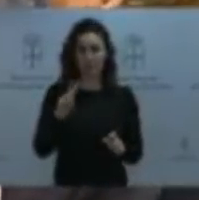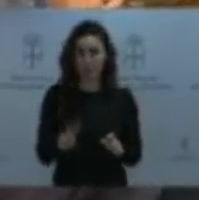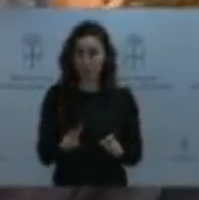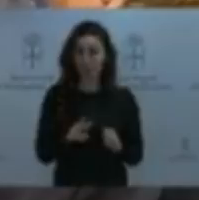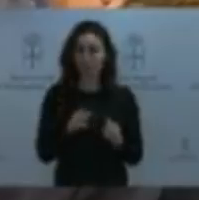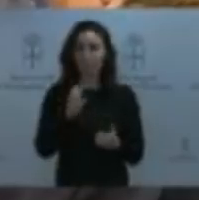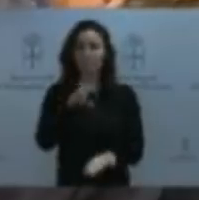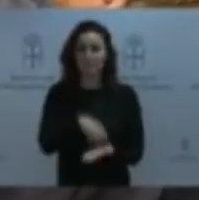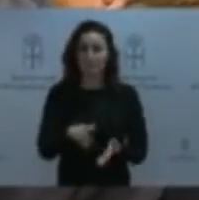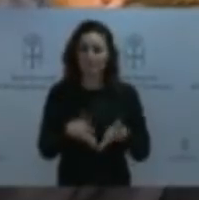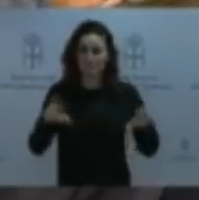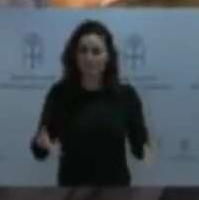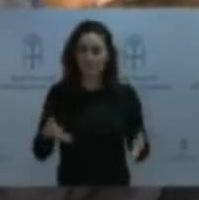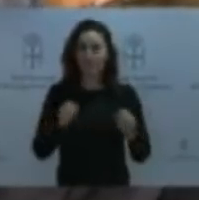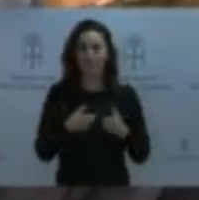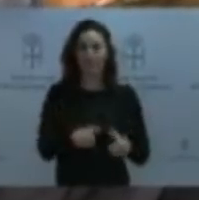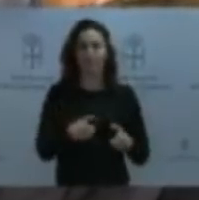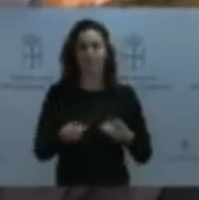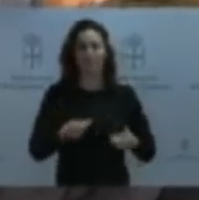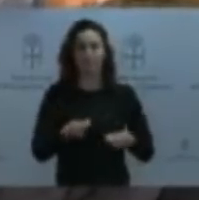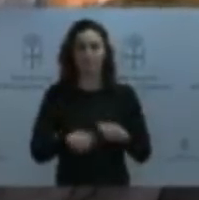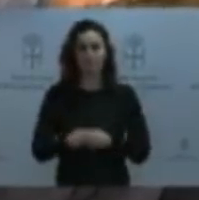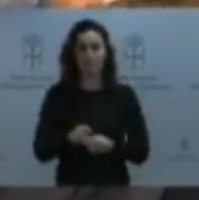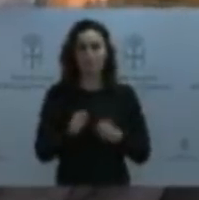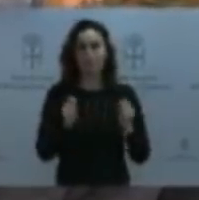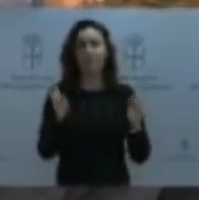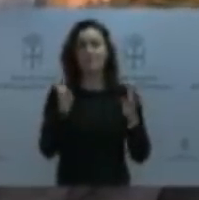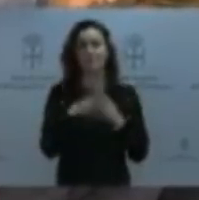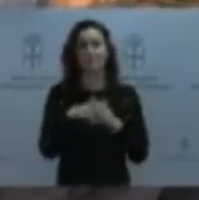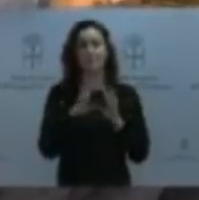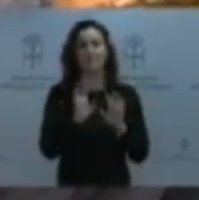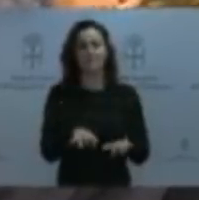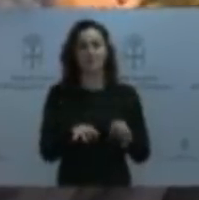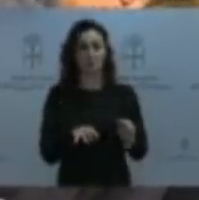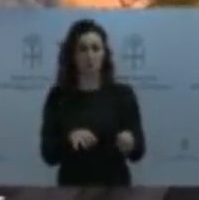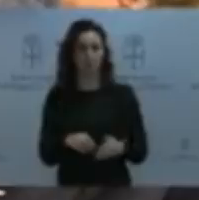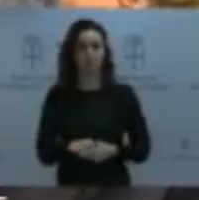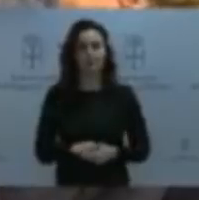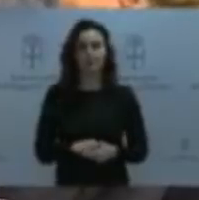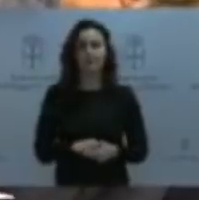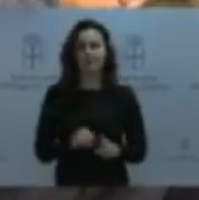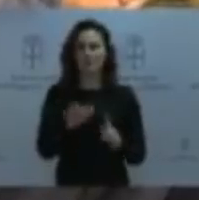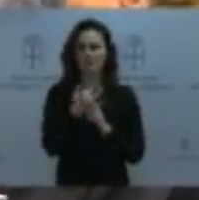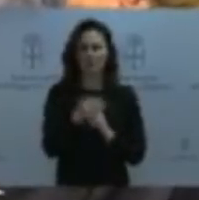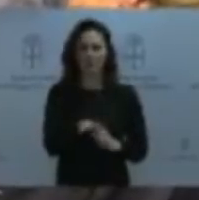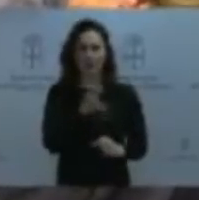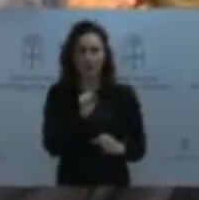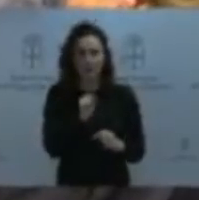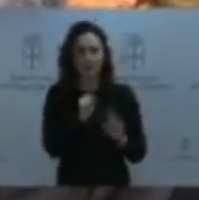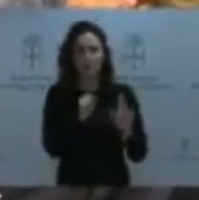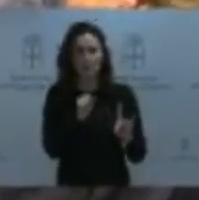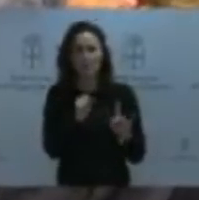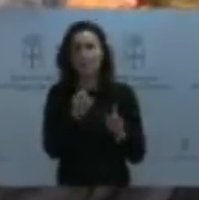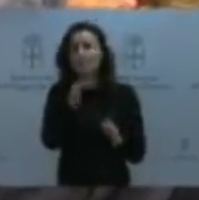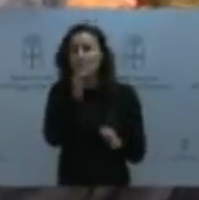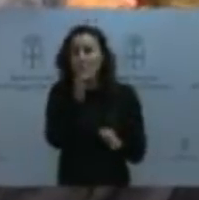de Caja Castilla-La Mancha. Entiendo que usted conoce esta situación y, si no la conoce, pues se está enterando ahora mismo. Le pregunto, ¿qué piensa hacer? ¿O